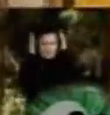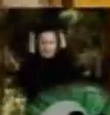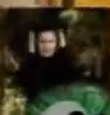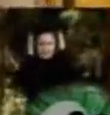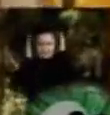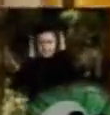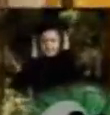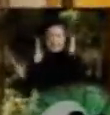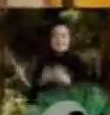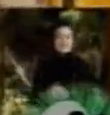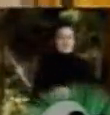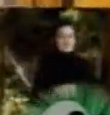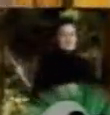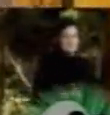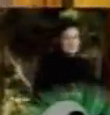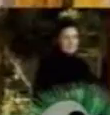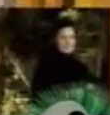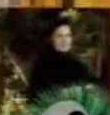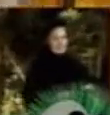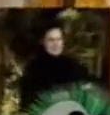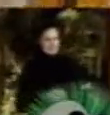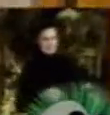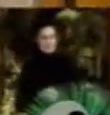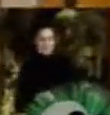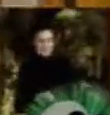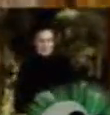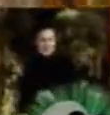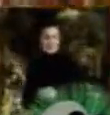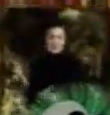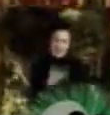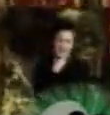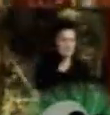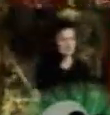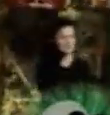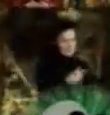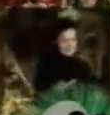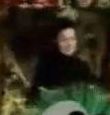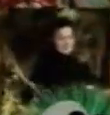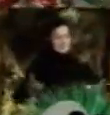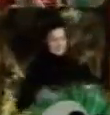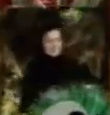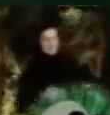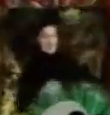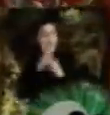aplauso. Un aplauso que es muy bello. Mucho